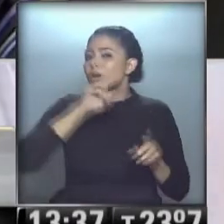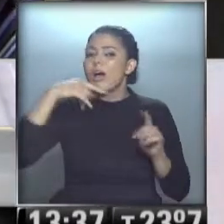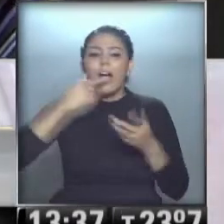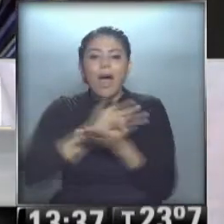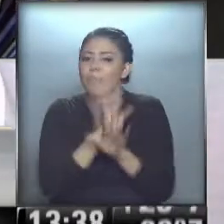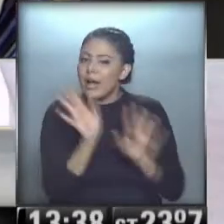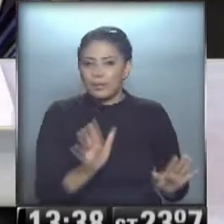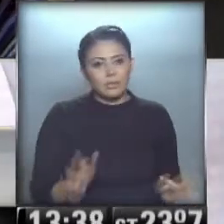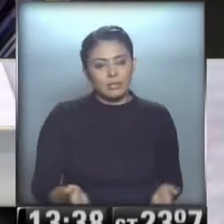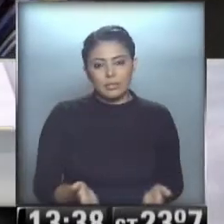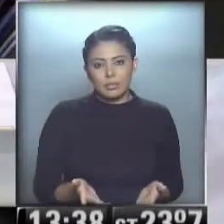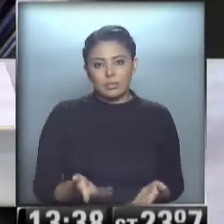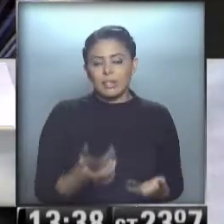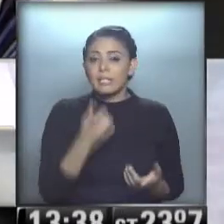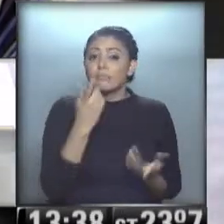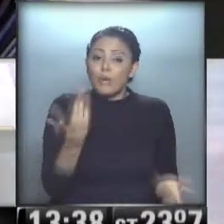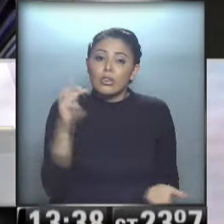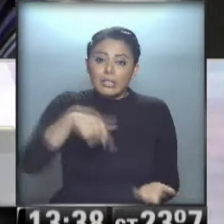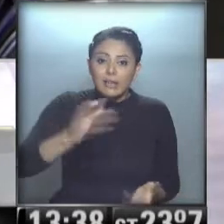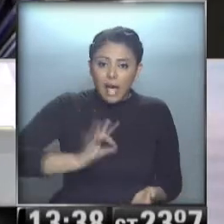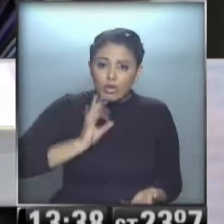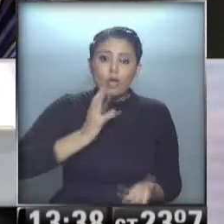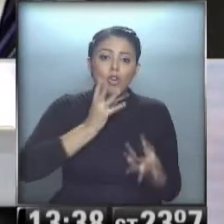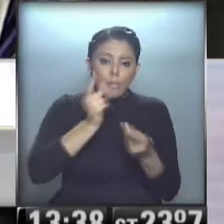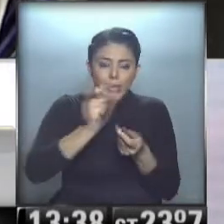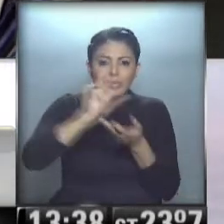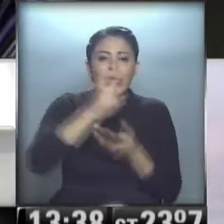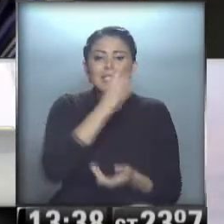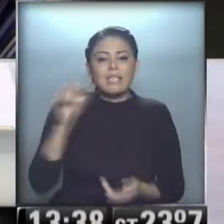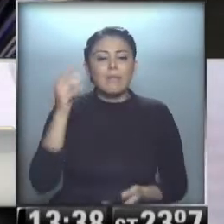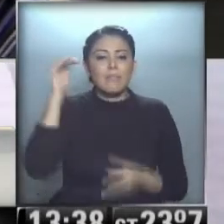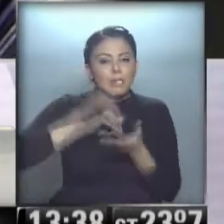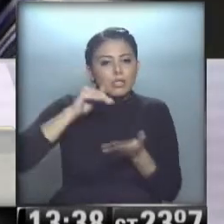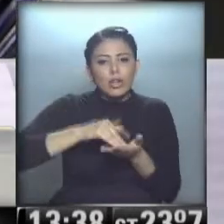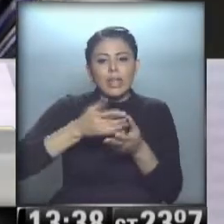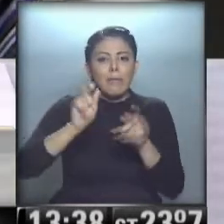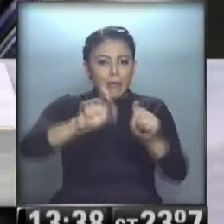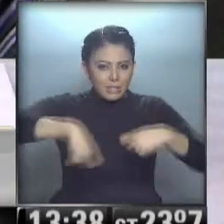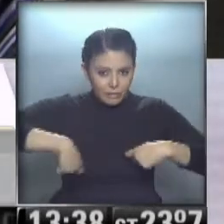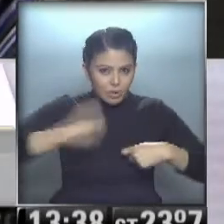para esto este año se compraron y distribución 100 millones de preservativos